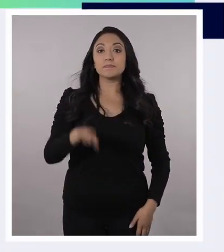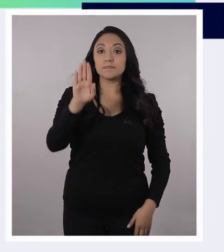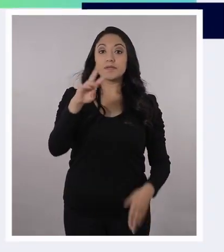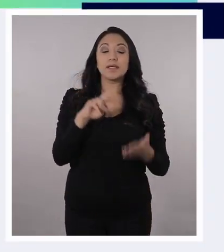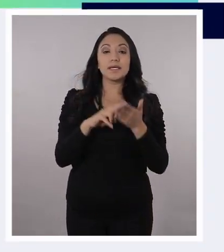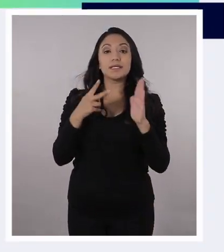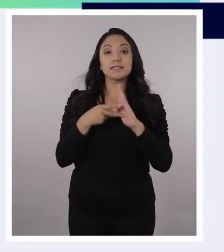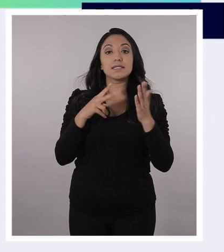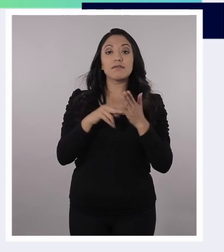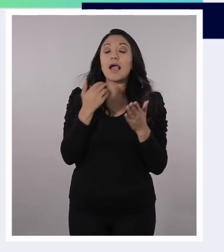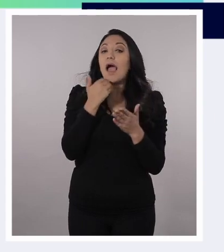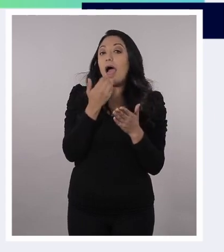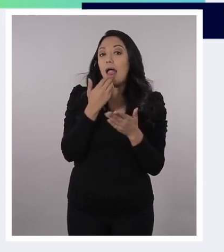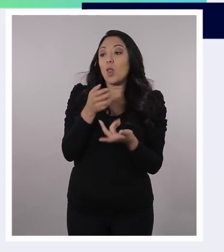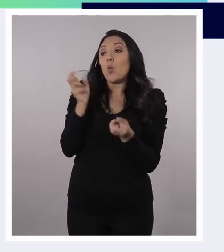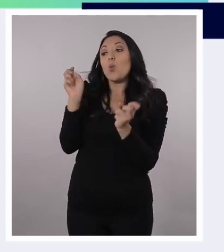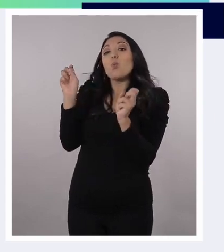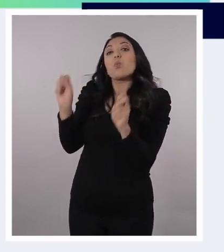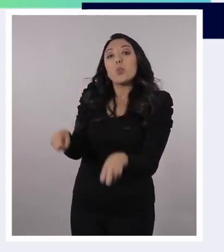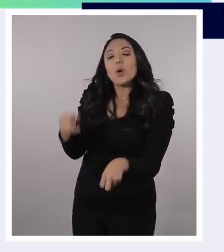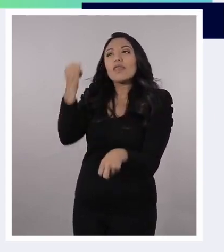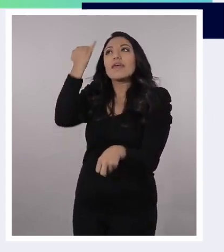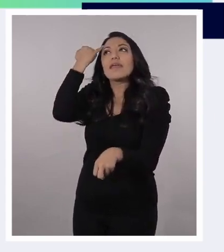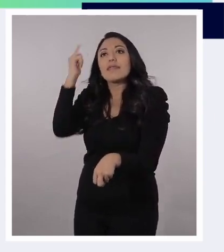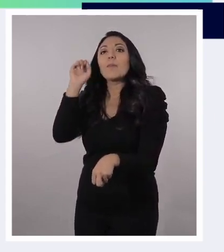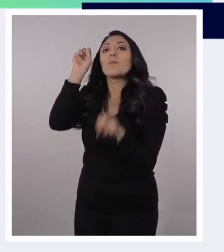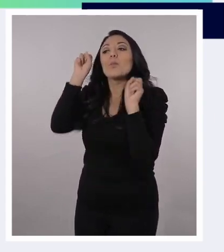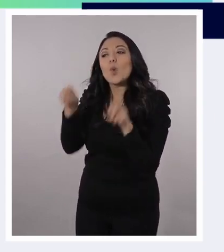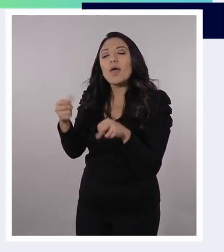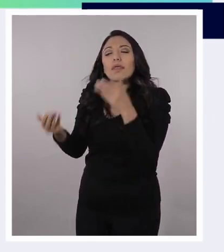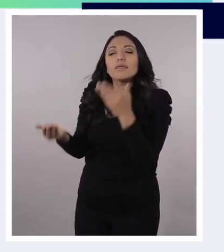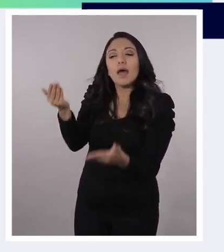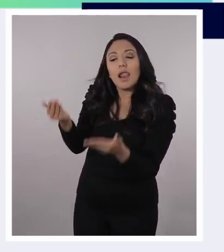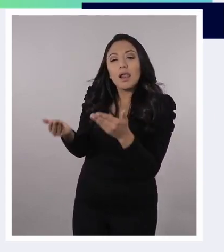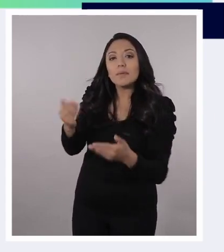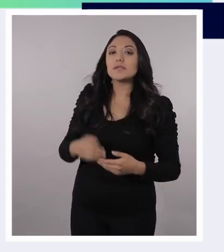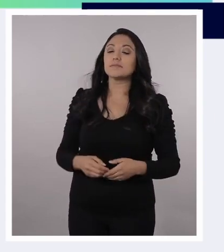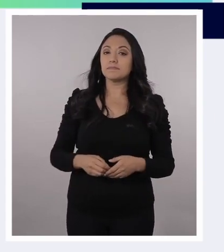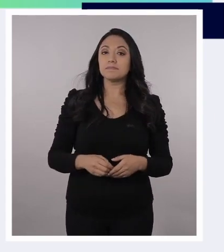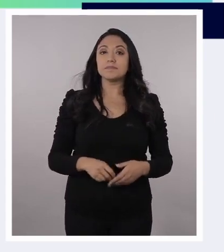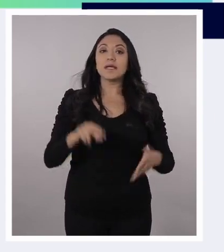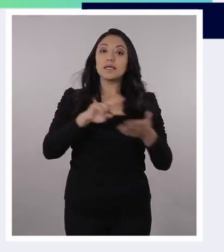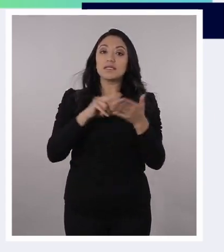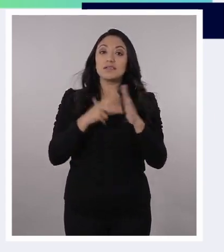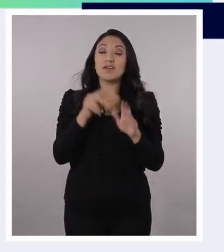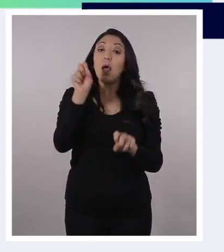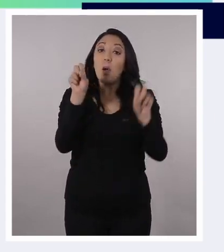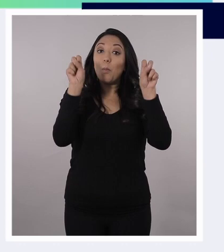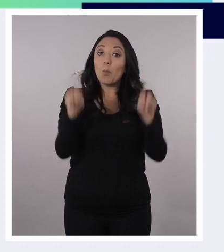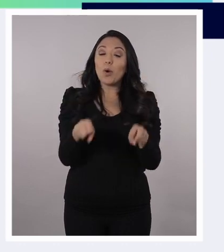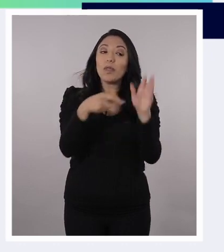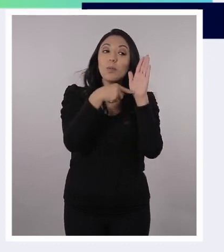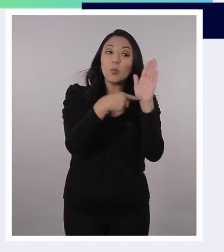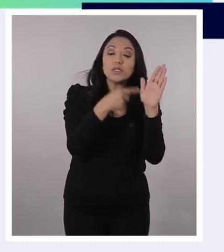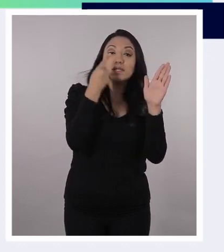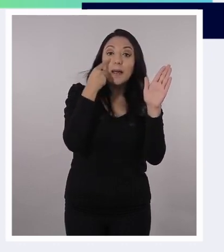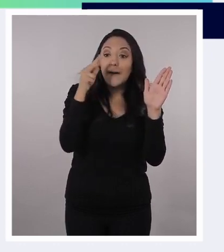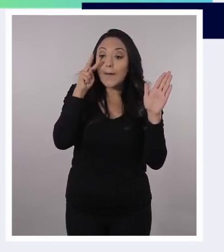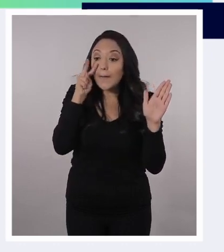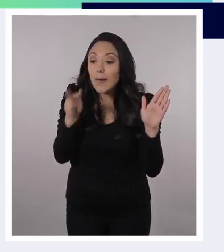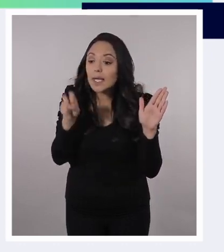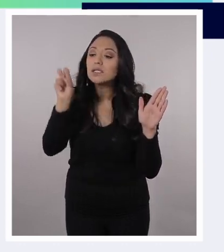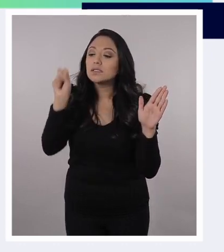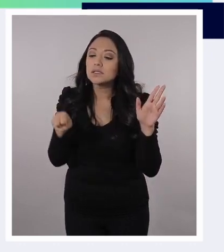Una hipótesis es la suposición de algo que podría o no ser posible. Una hipótesis puede ser demostrable